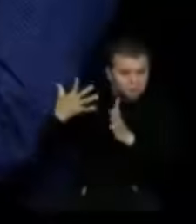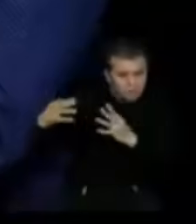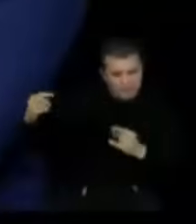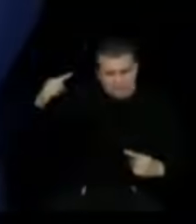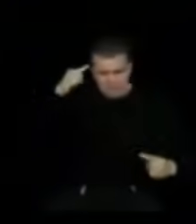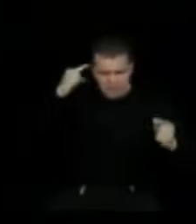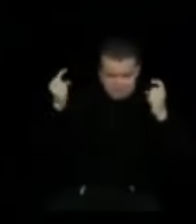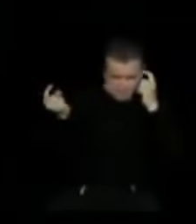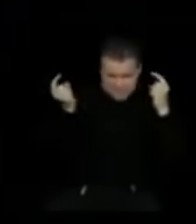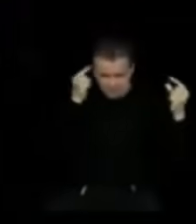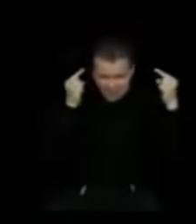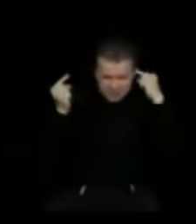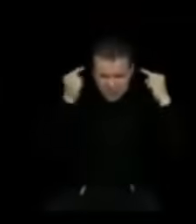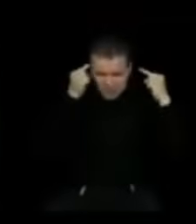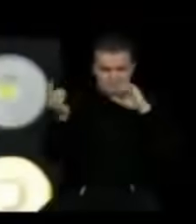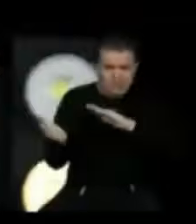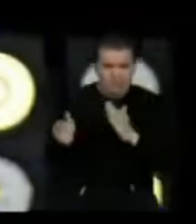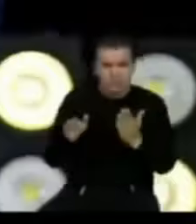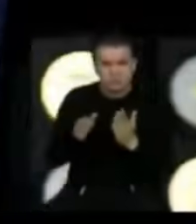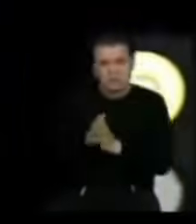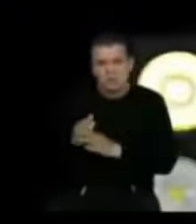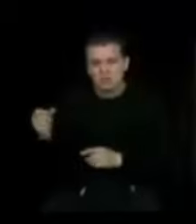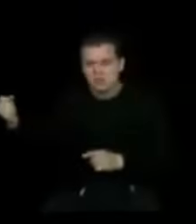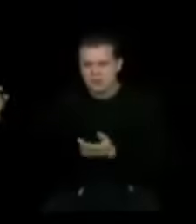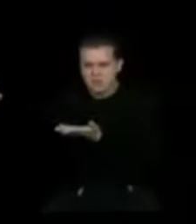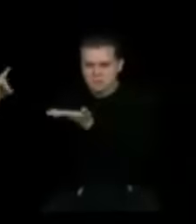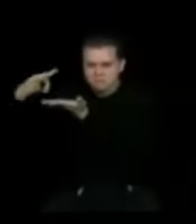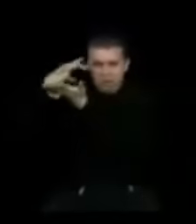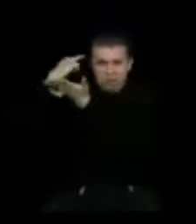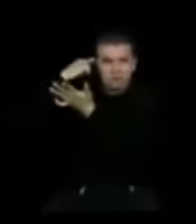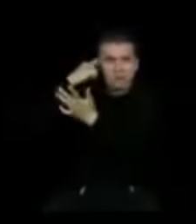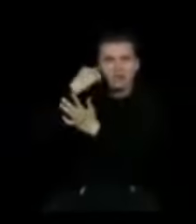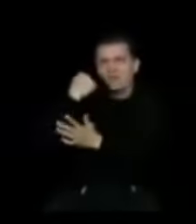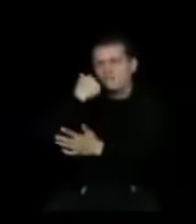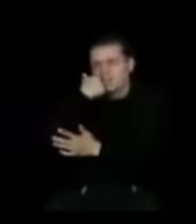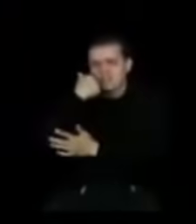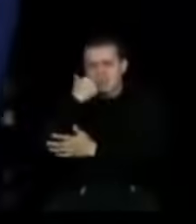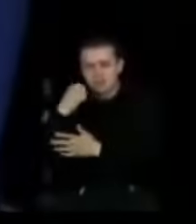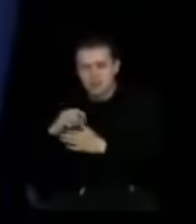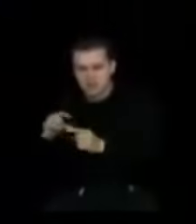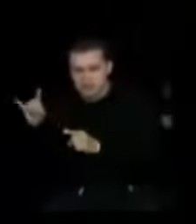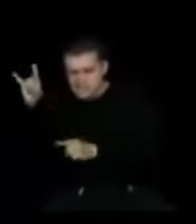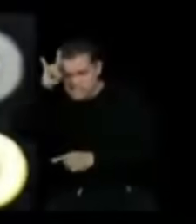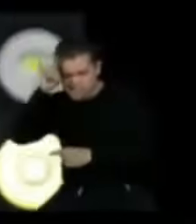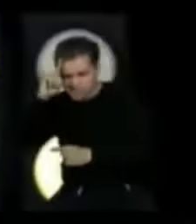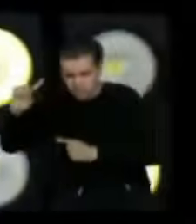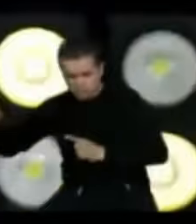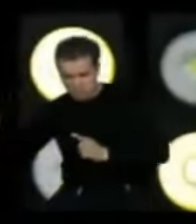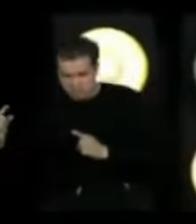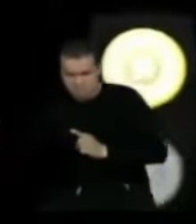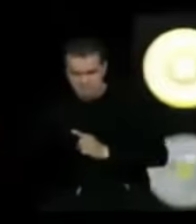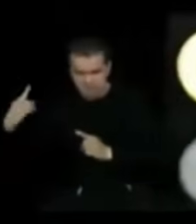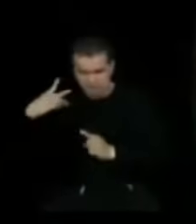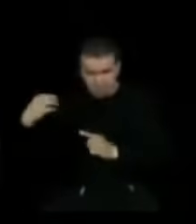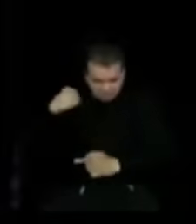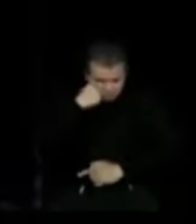de muerte, que vienen a traer enfermedades. Hay demonios que causan enfermedades aún